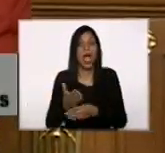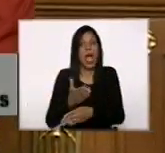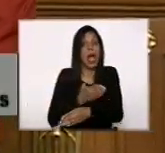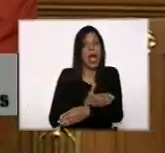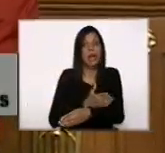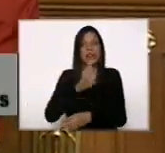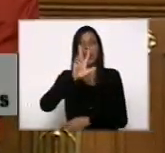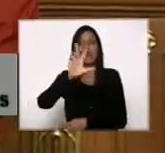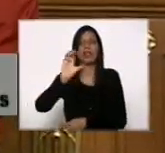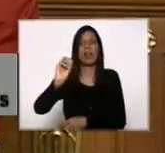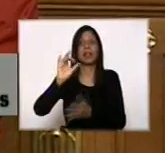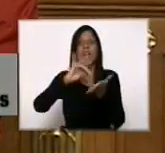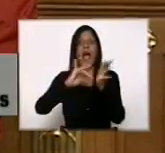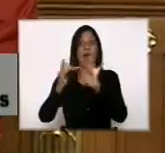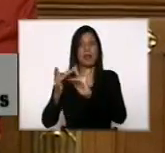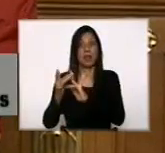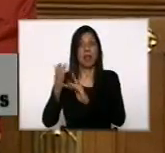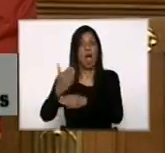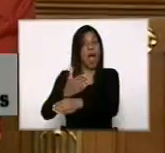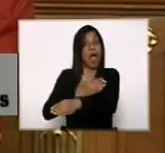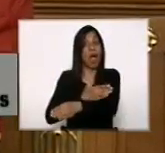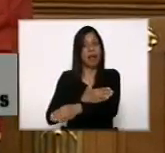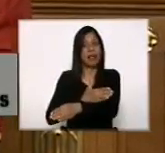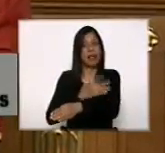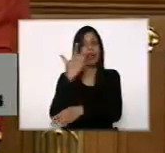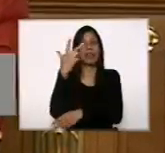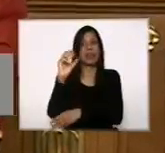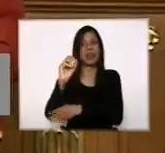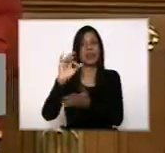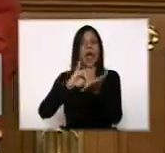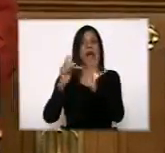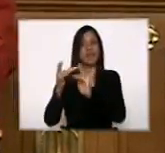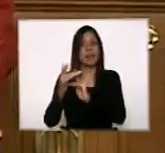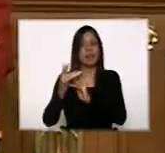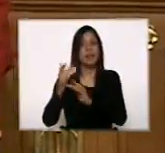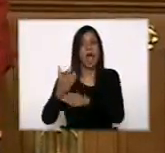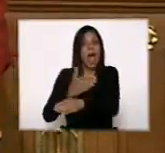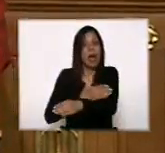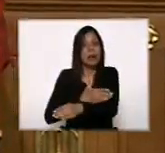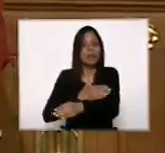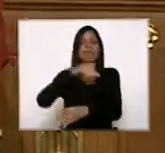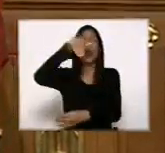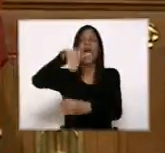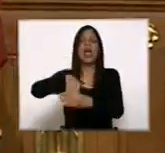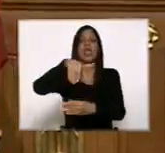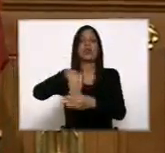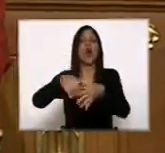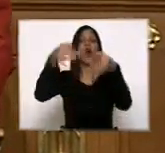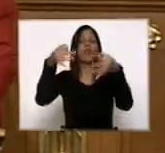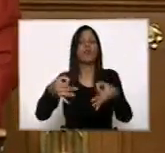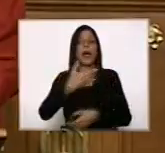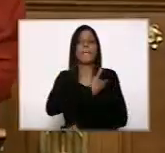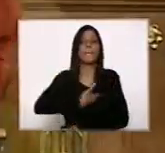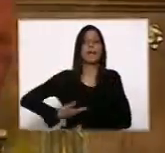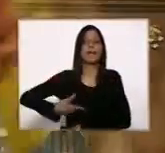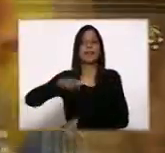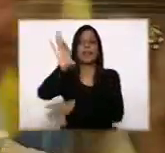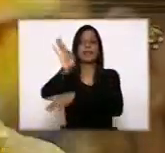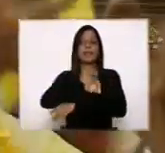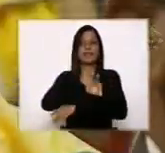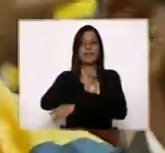día 30 de abril, que termine ese cuatrimestre, debe haber elecciones en Venezuela para escoger al presidente de la